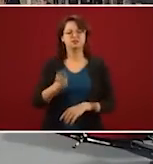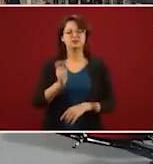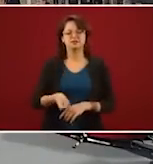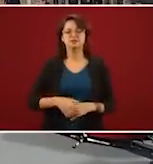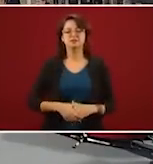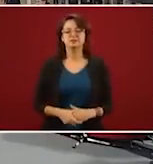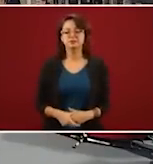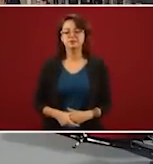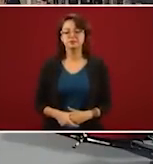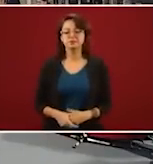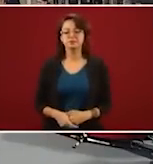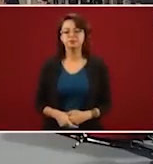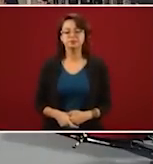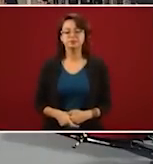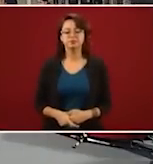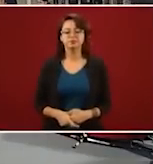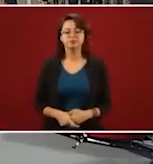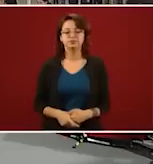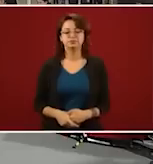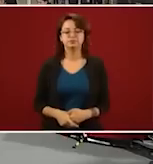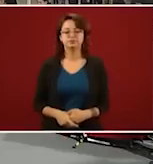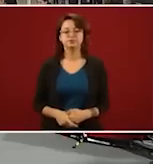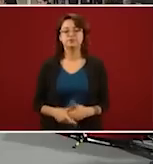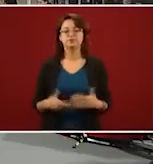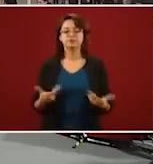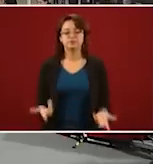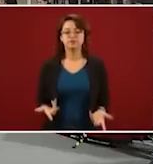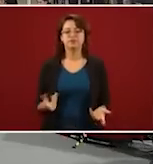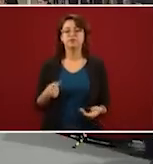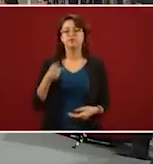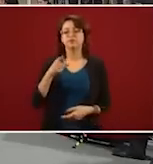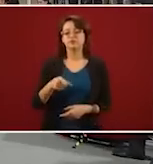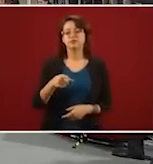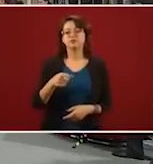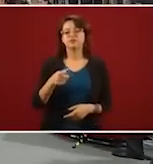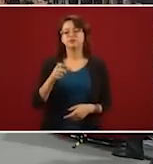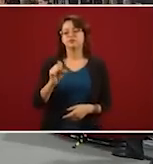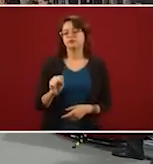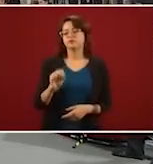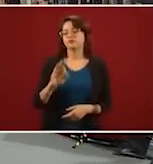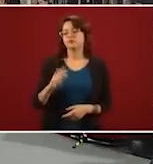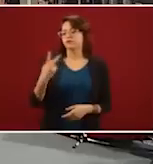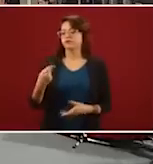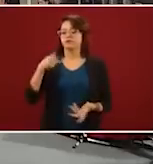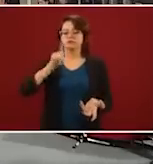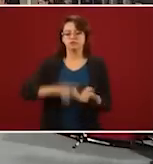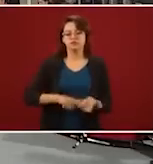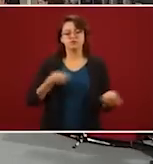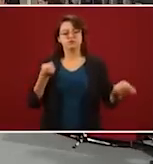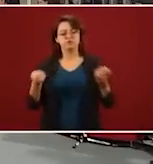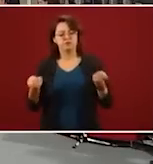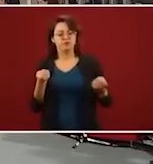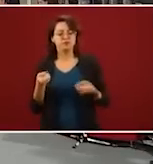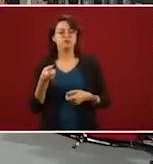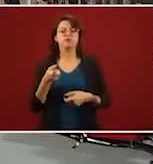Sí, en el órgano interno de control de la Secretaría de la Función Pública nosotros iniciamos